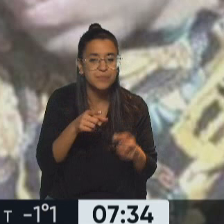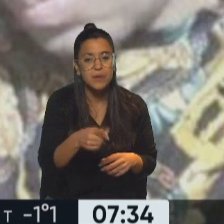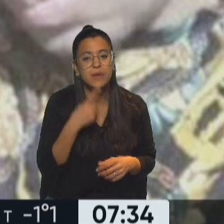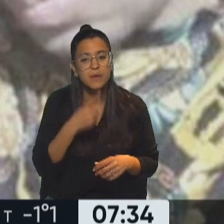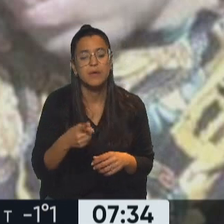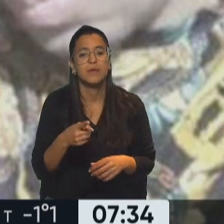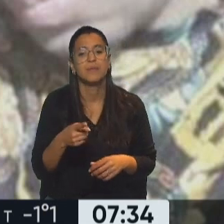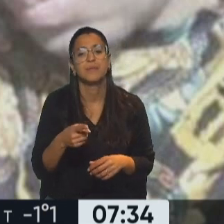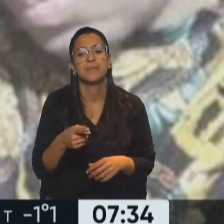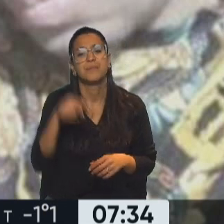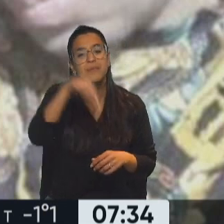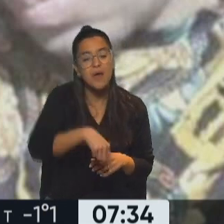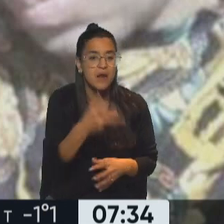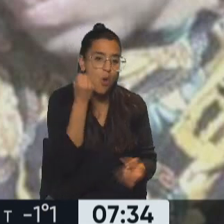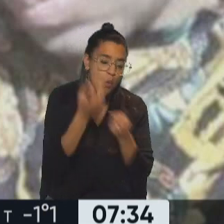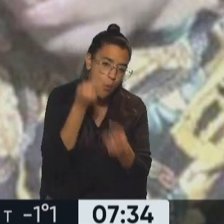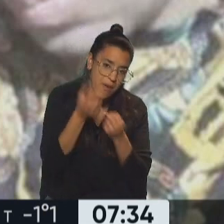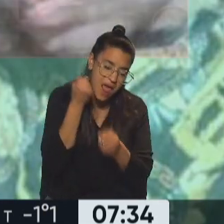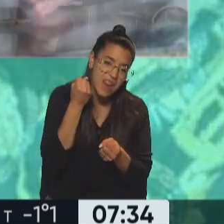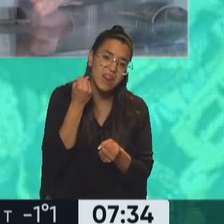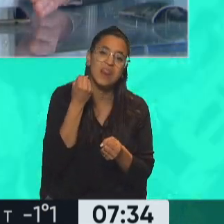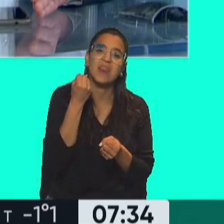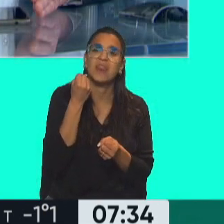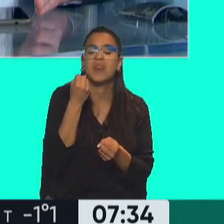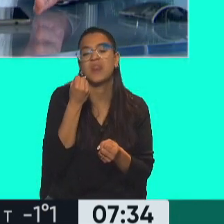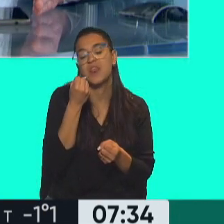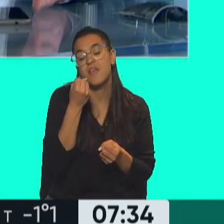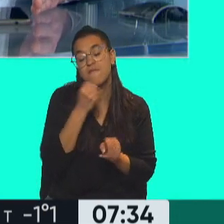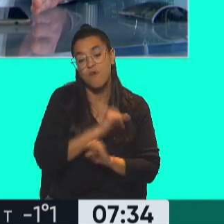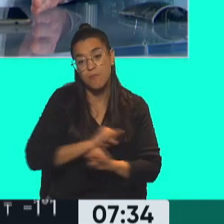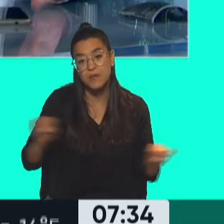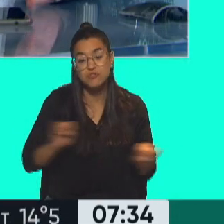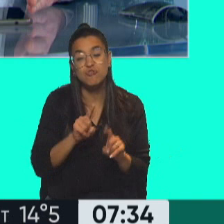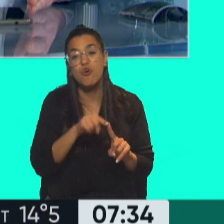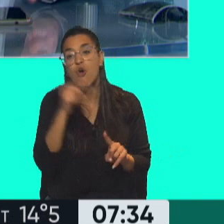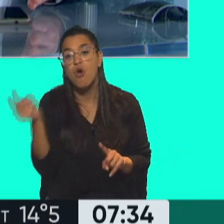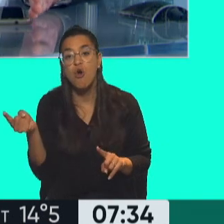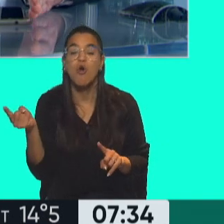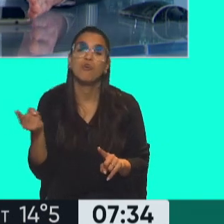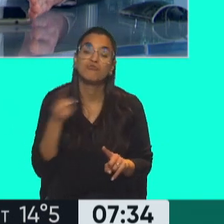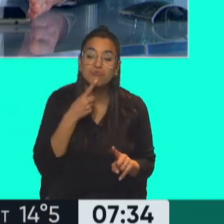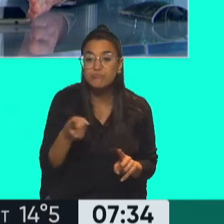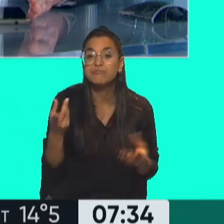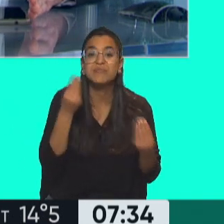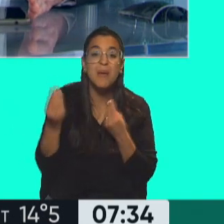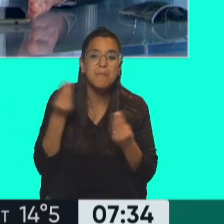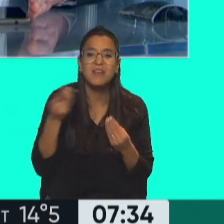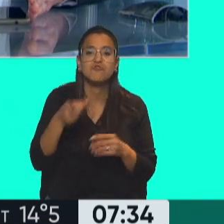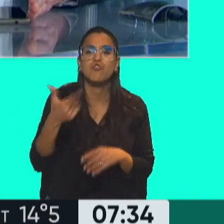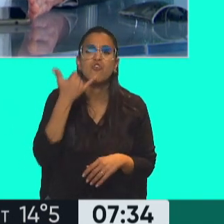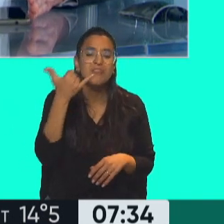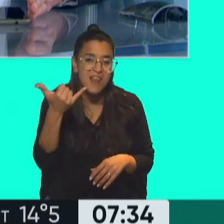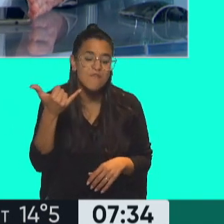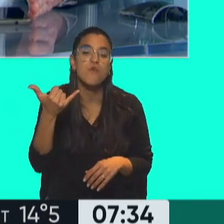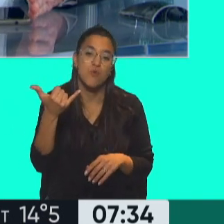la información, es posible con este sistema, y el otro peritaje tiene que ver con qué fue lo que pasó con ese teléfono. Y